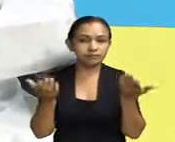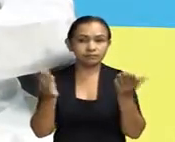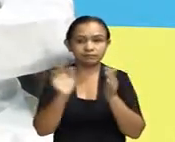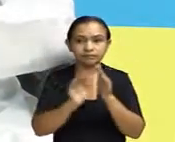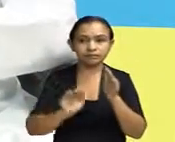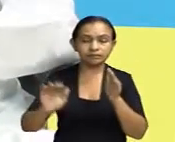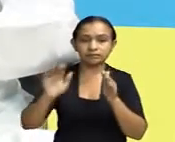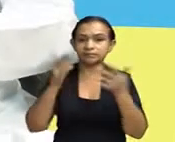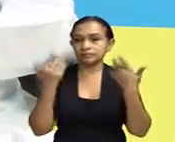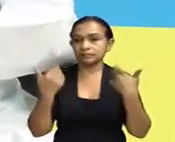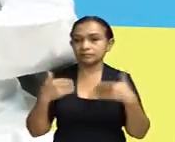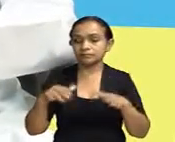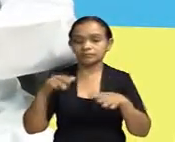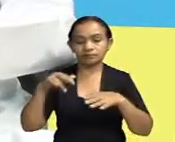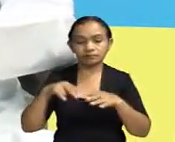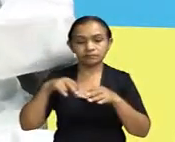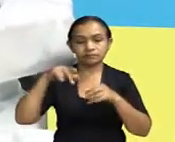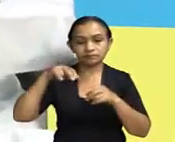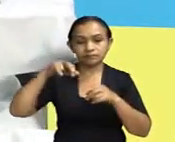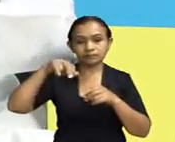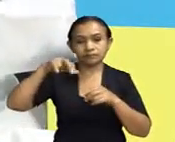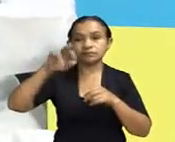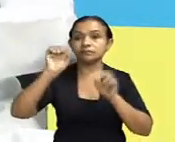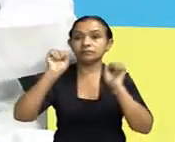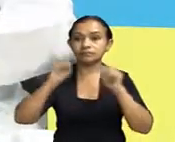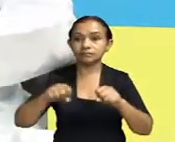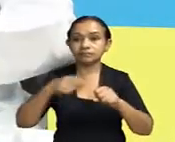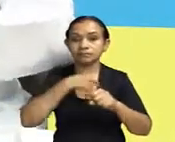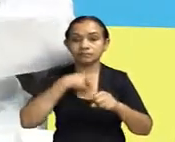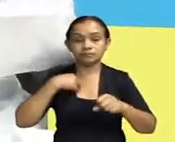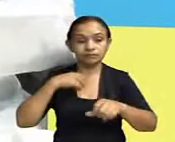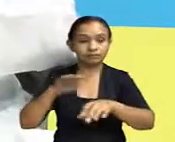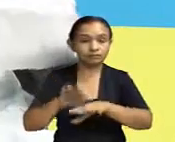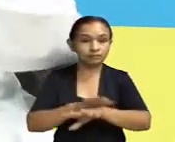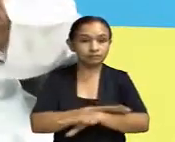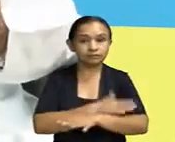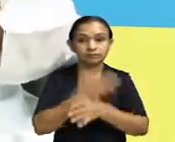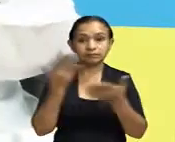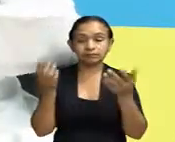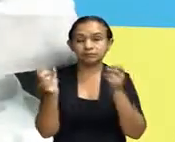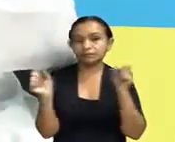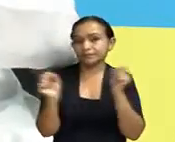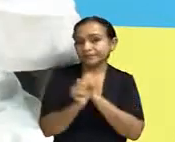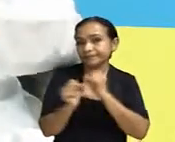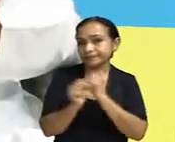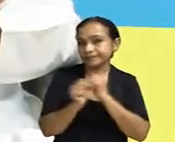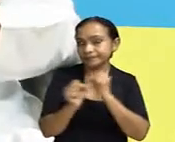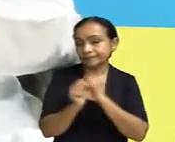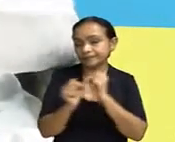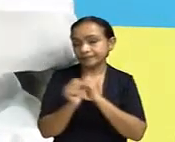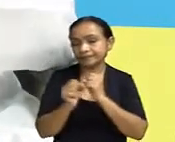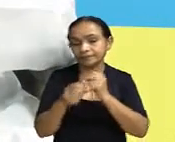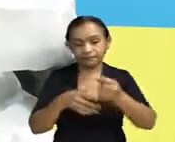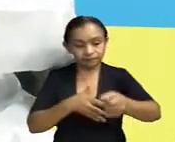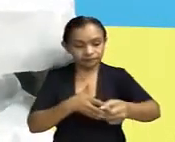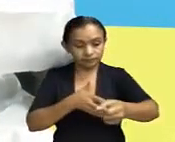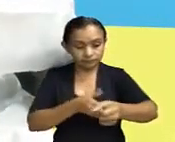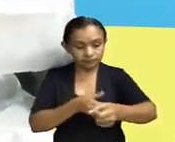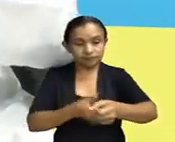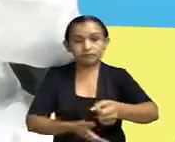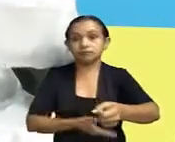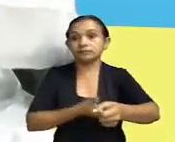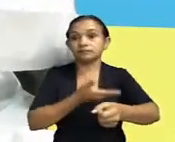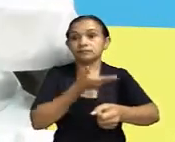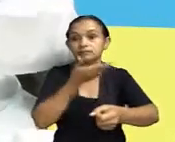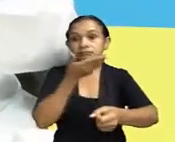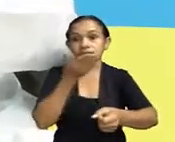de lo normal o subir escalera, o bien puede ser con las emociones, con el frío, con una crisis hipertensiva, o